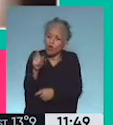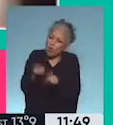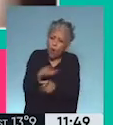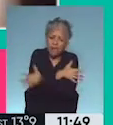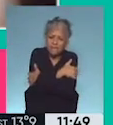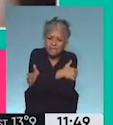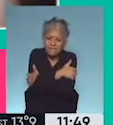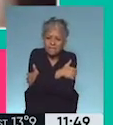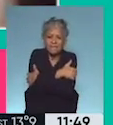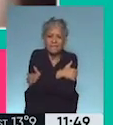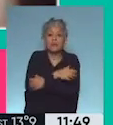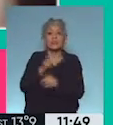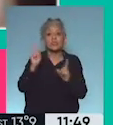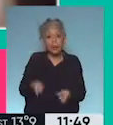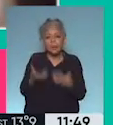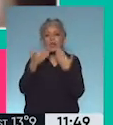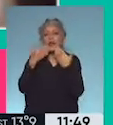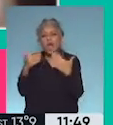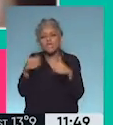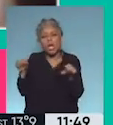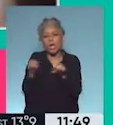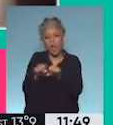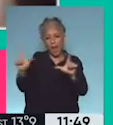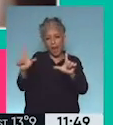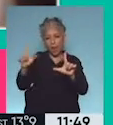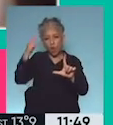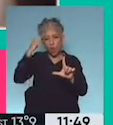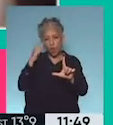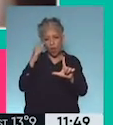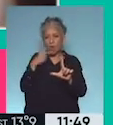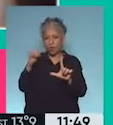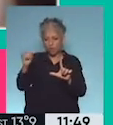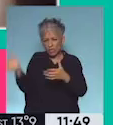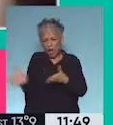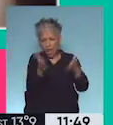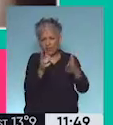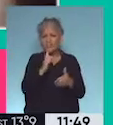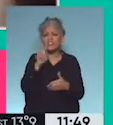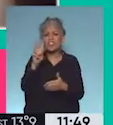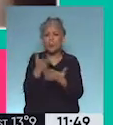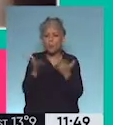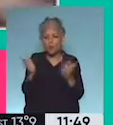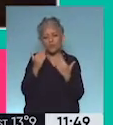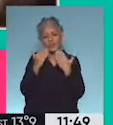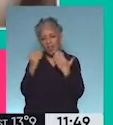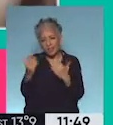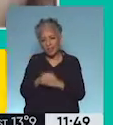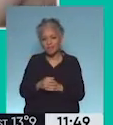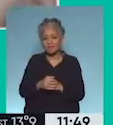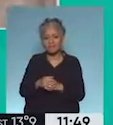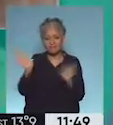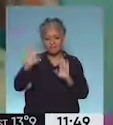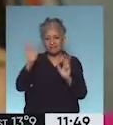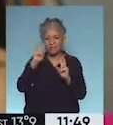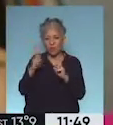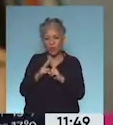9 también, ¿eh? Agradecemos a Canal 9 que te dio la oportunidad de salir acá con nosotros a charlar. Gracias a ustedes y a ellos. Hasta pronto. Hasta pronto,